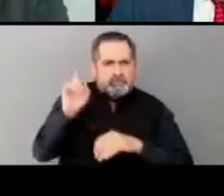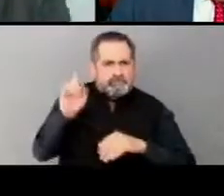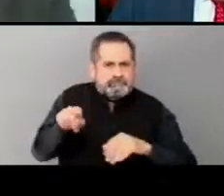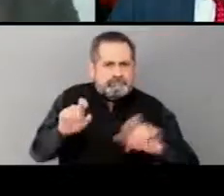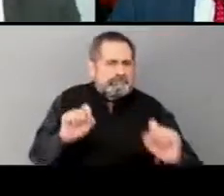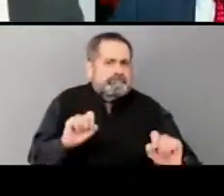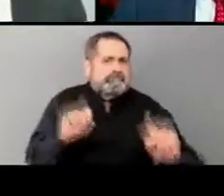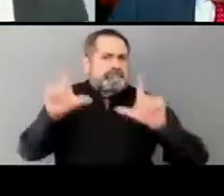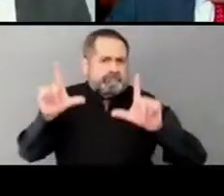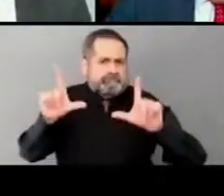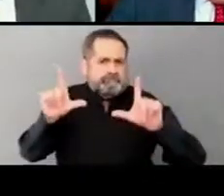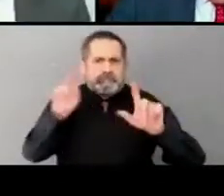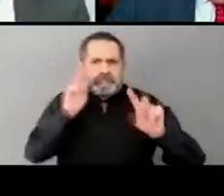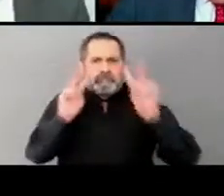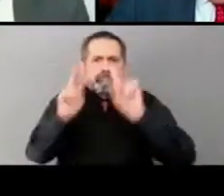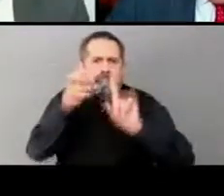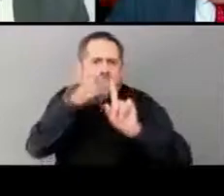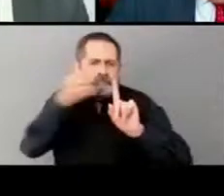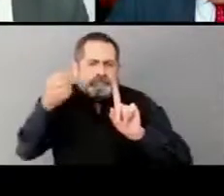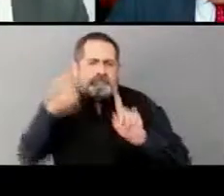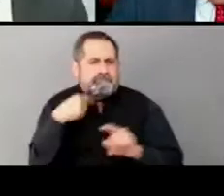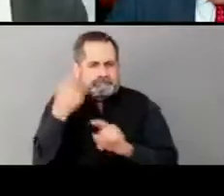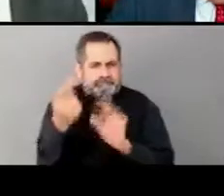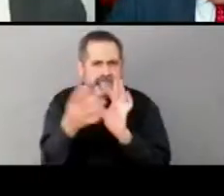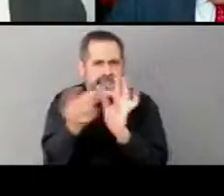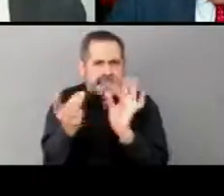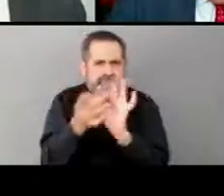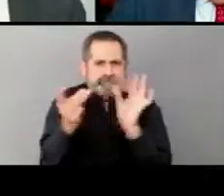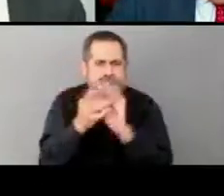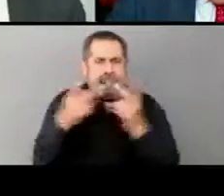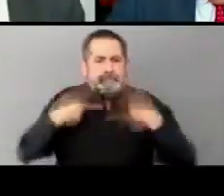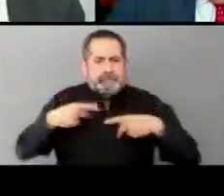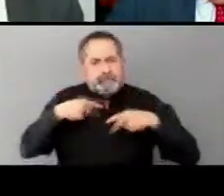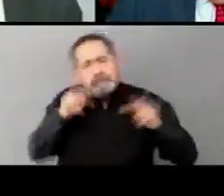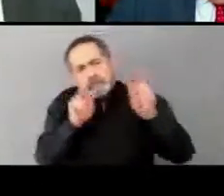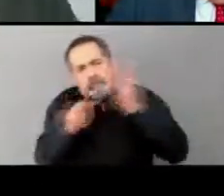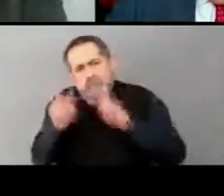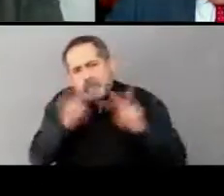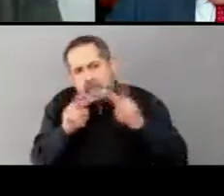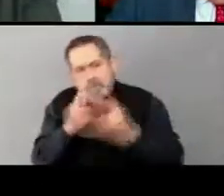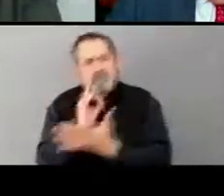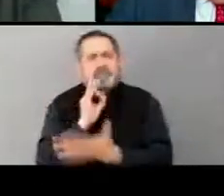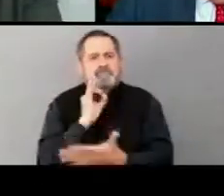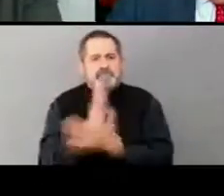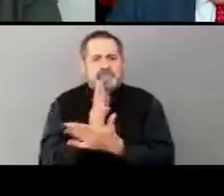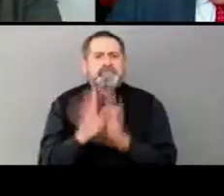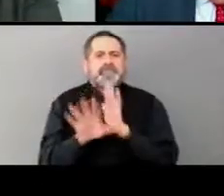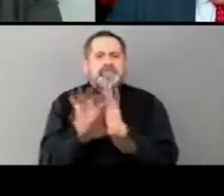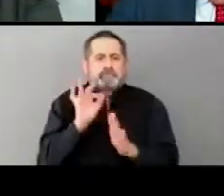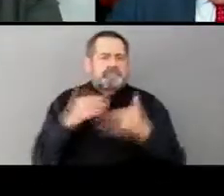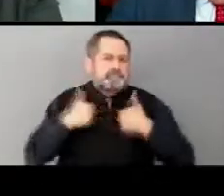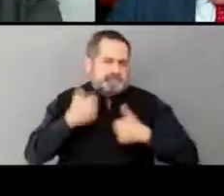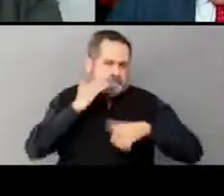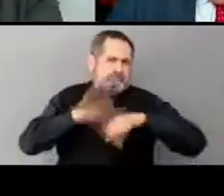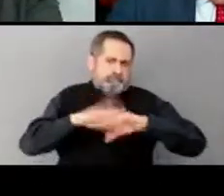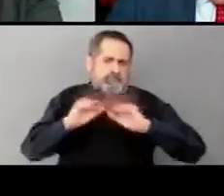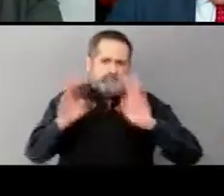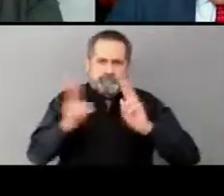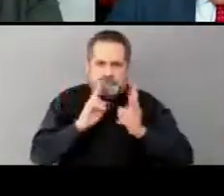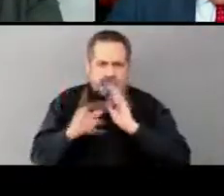ahí el spot para que la gente lo vea y así poder platicar